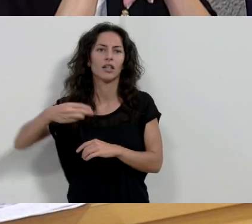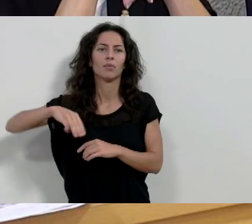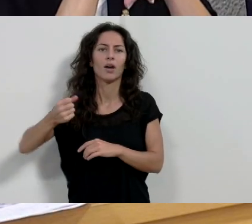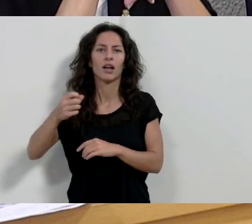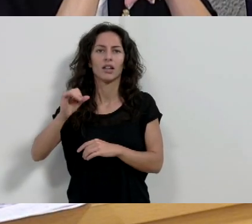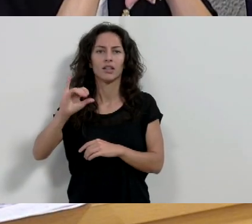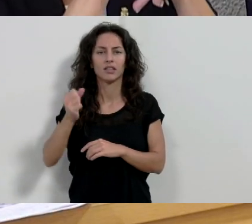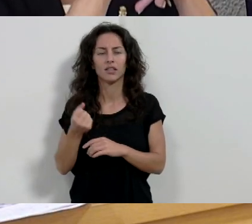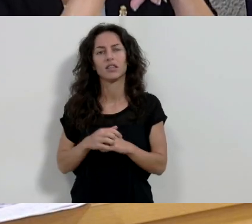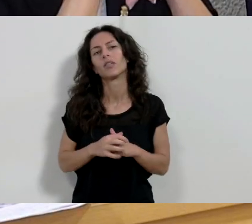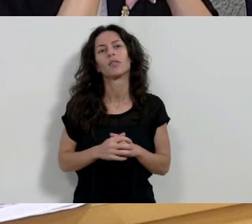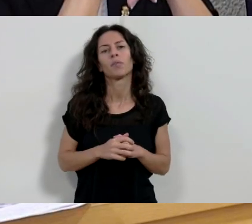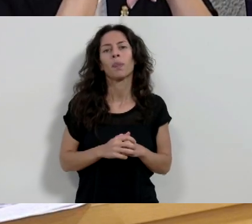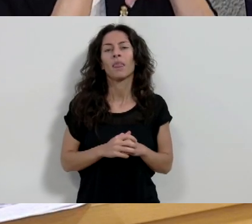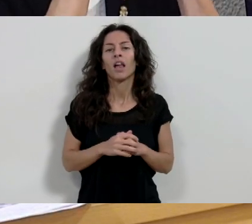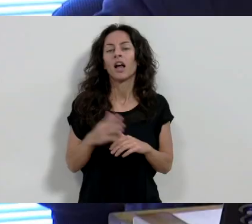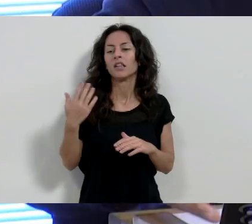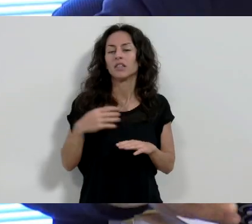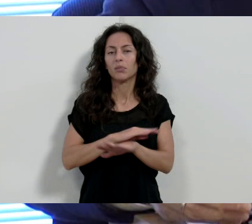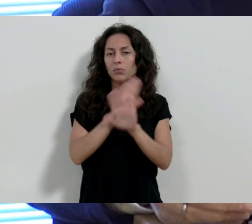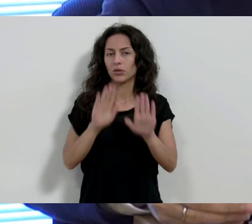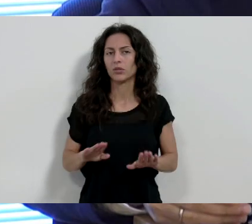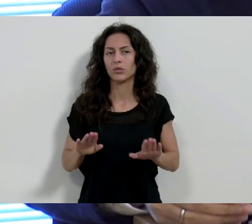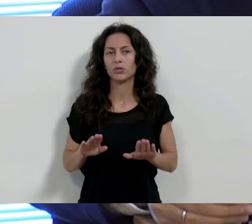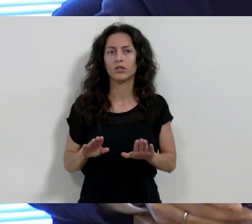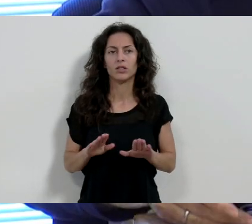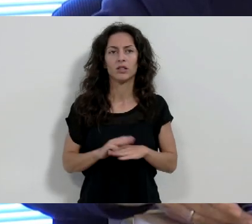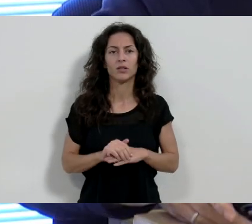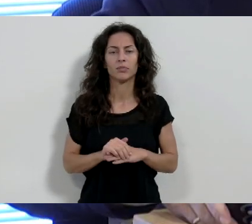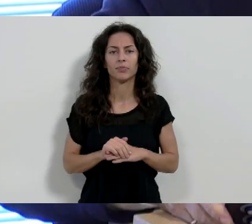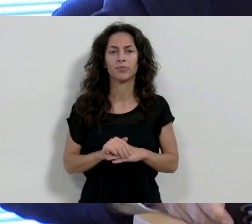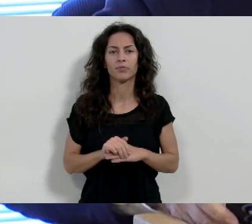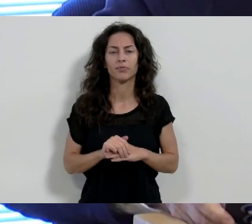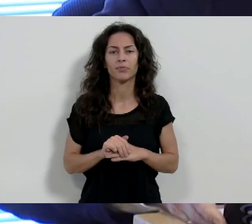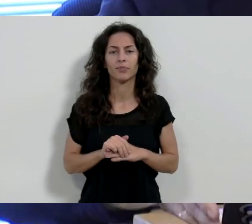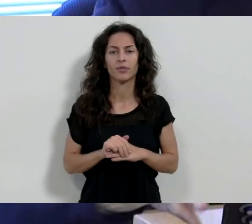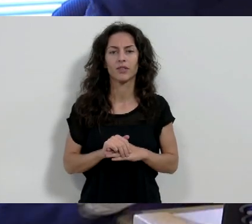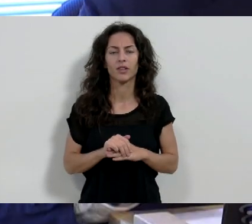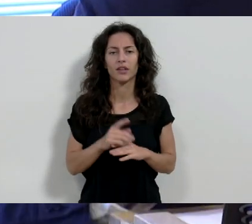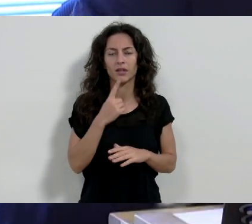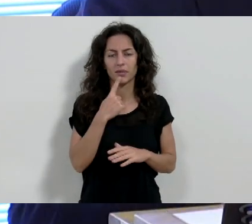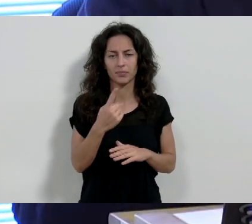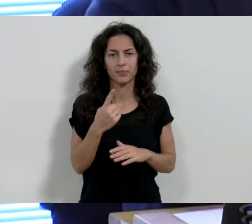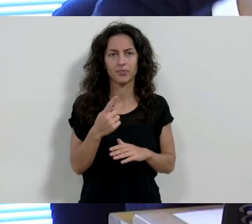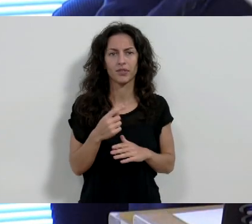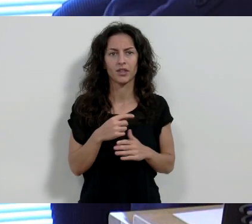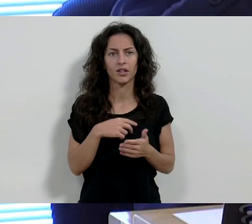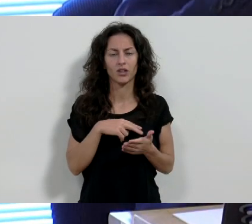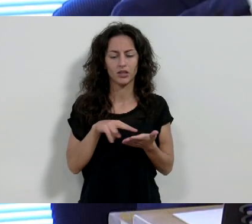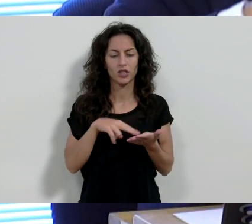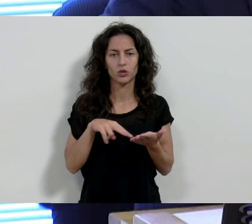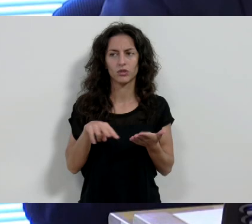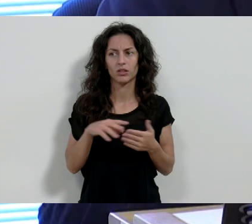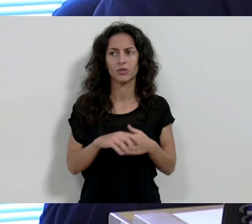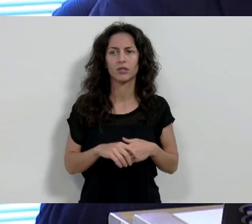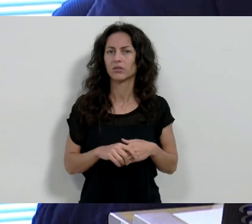un... Pues las redes sociales dan para mucho. Voy a terminar con una cita, a ver si saben ustedes de quién es. Y con esto acabo. Y también viene a colación con